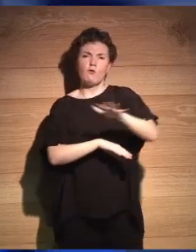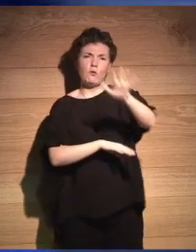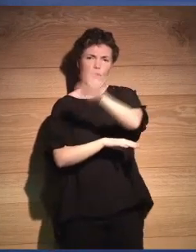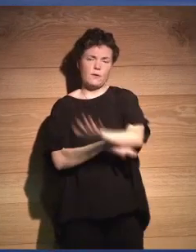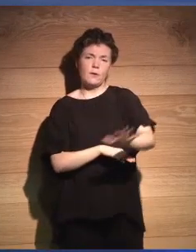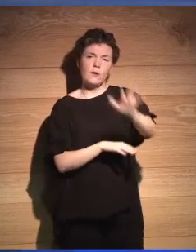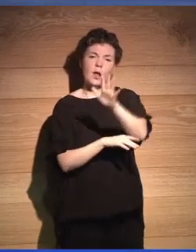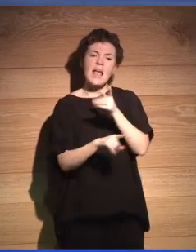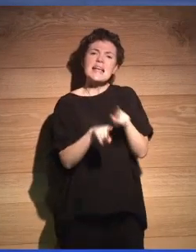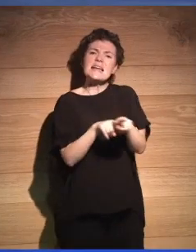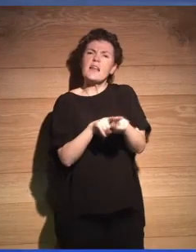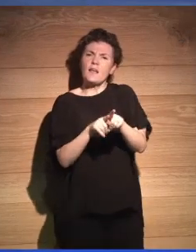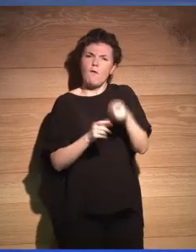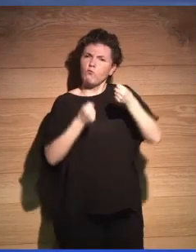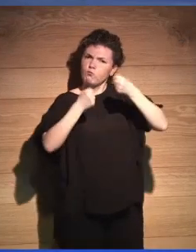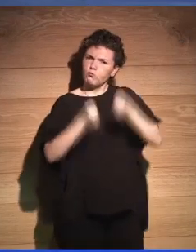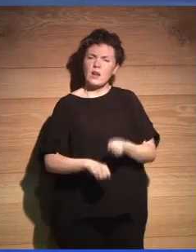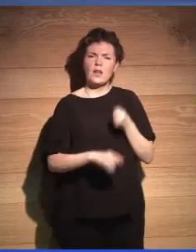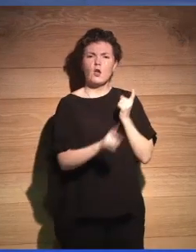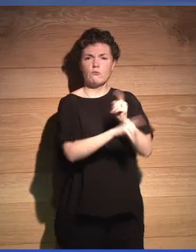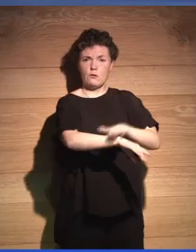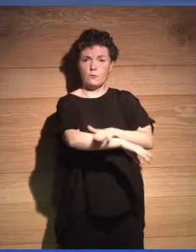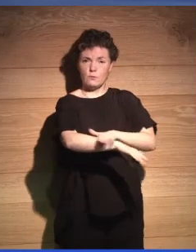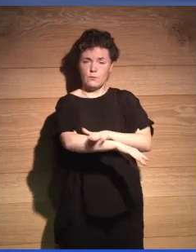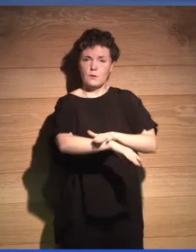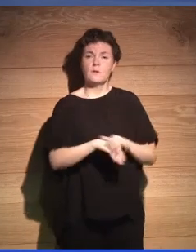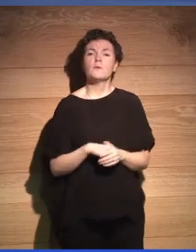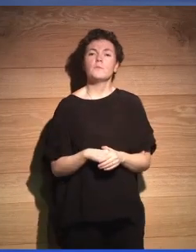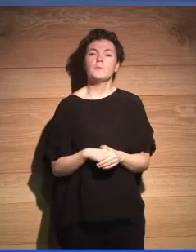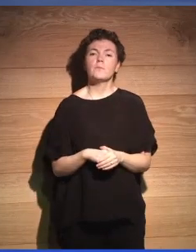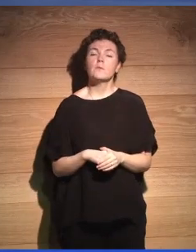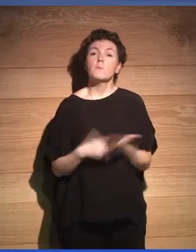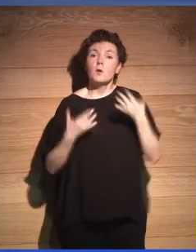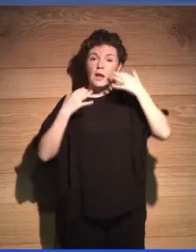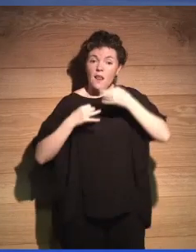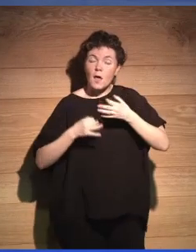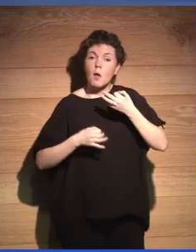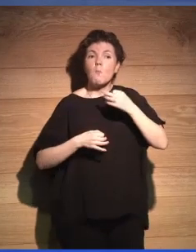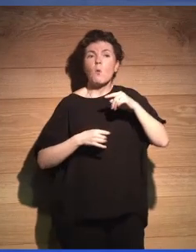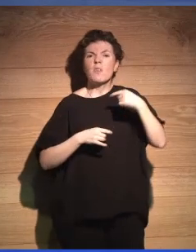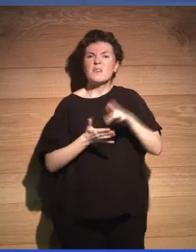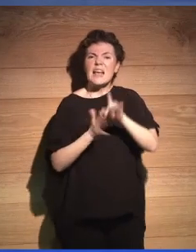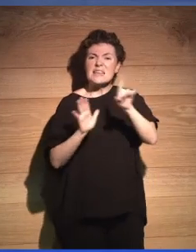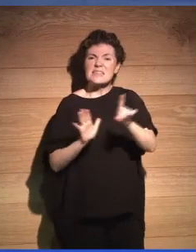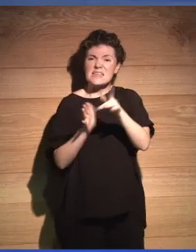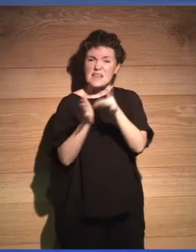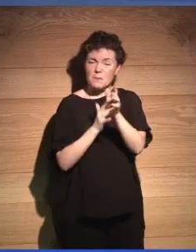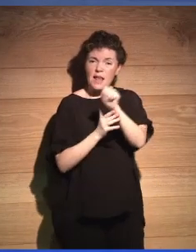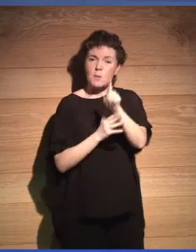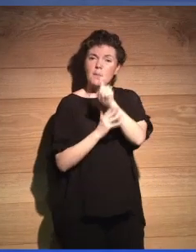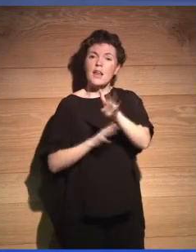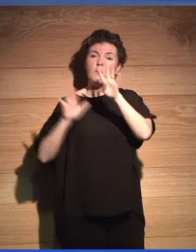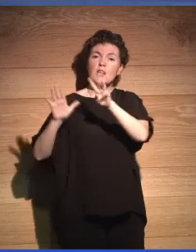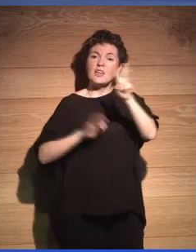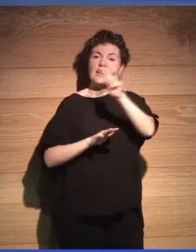región criticando duramente al gobierno y realmente poco después, el 6 de abril de